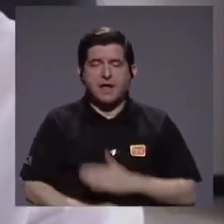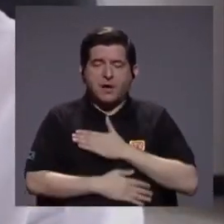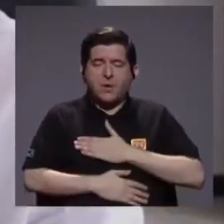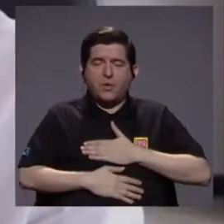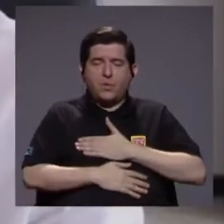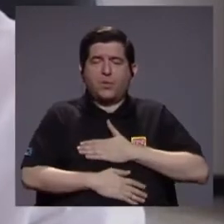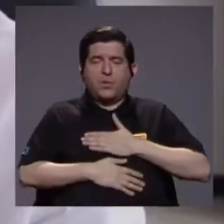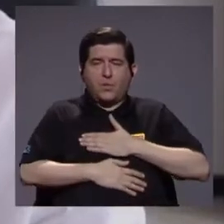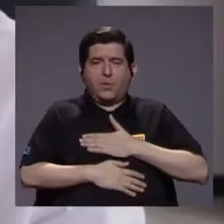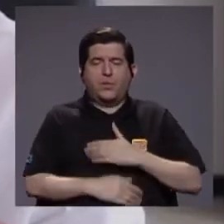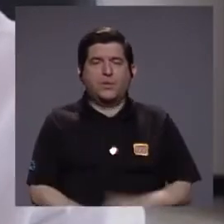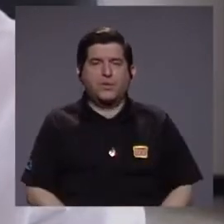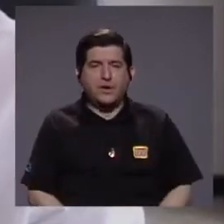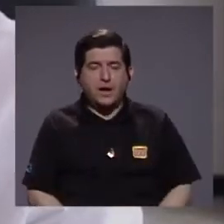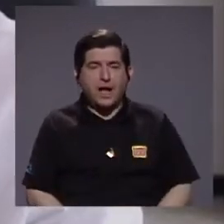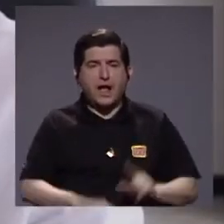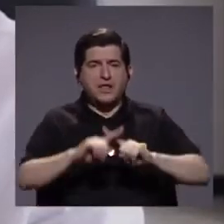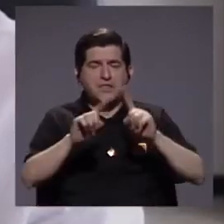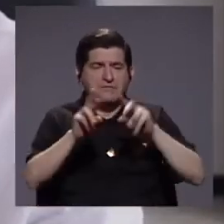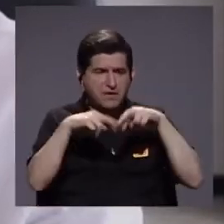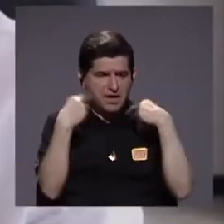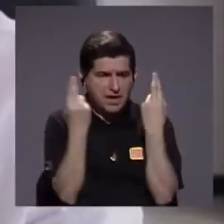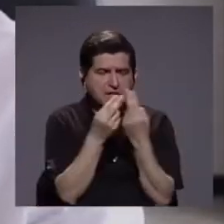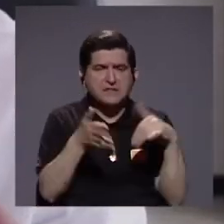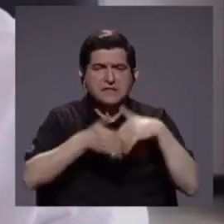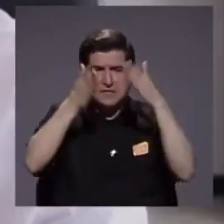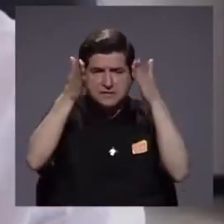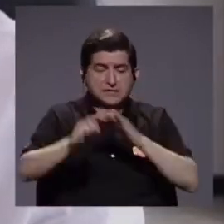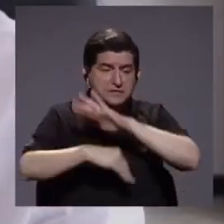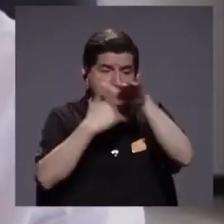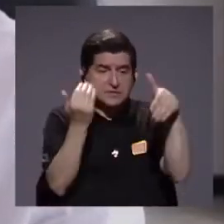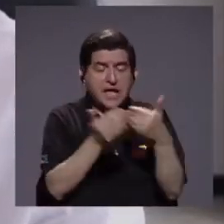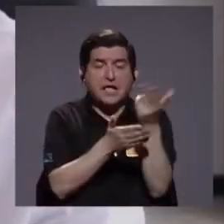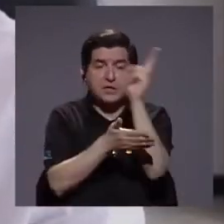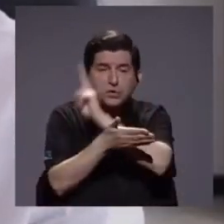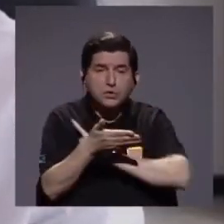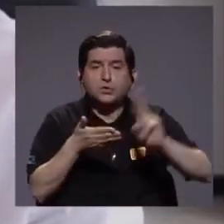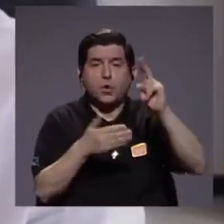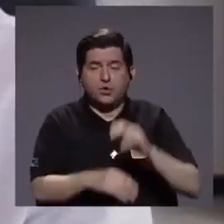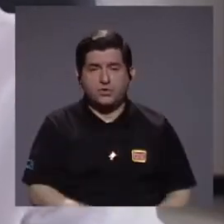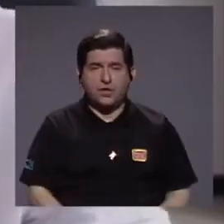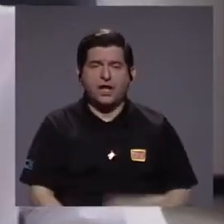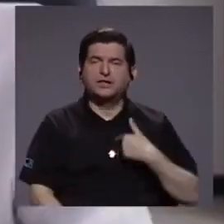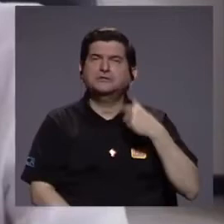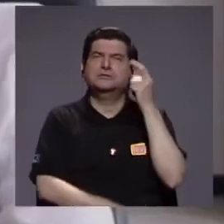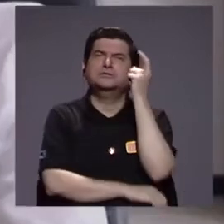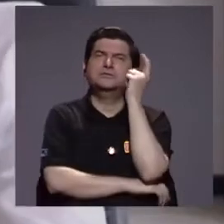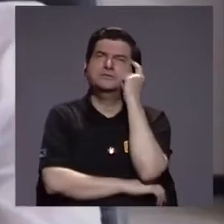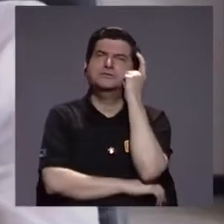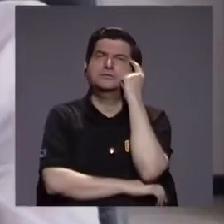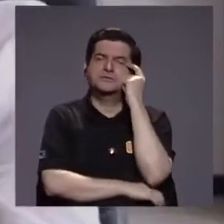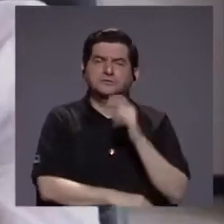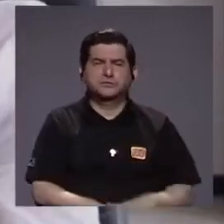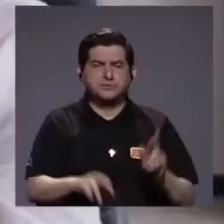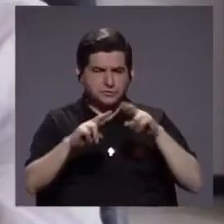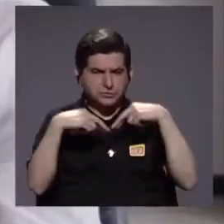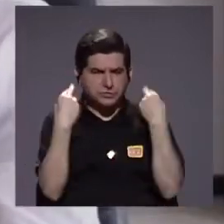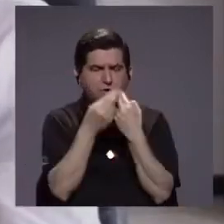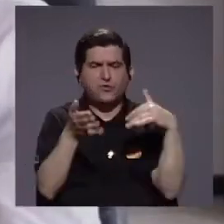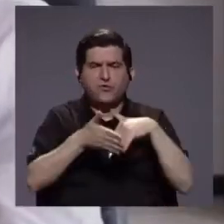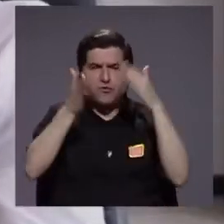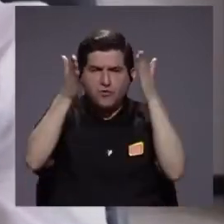recreación, que promuevan los encuentros estudiantiles en toda la universidad. Y aquí yo pienso encuentros